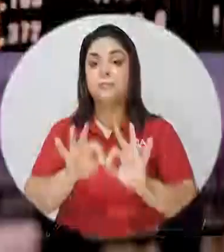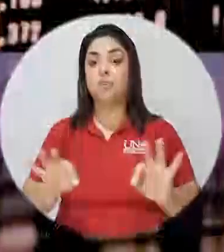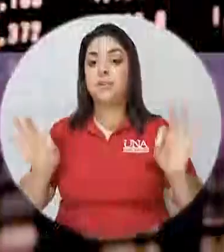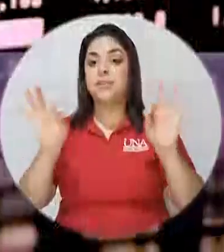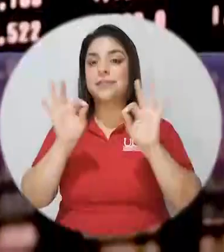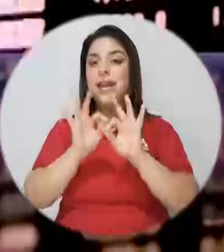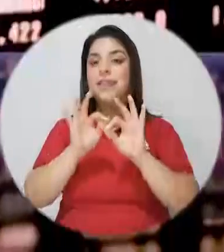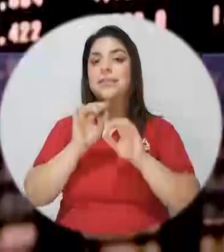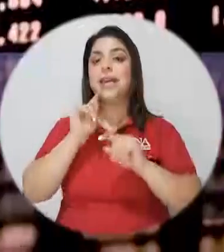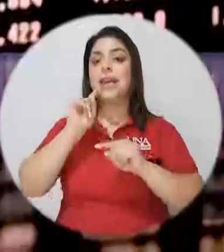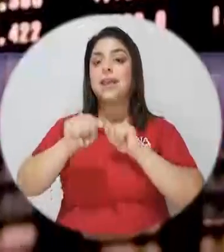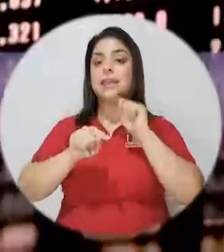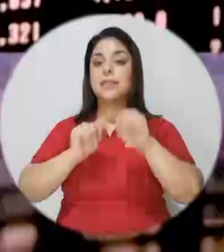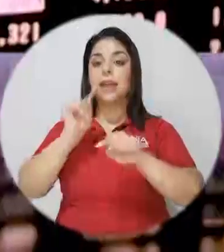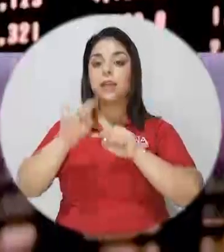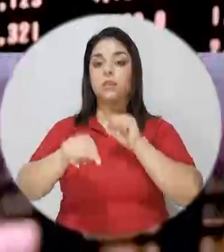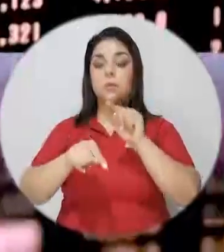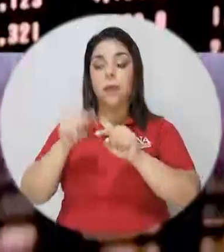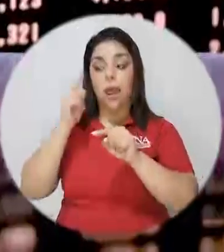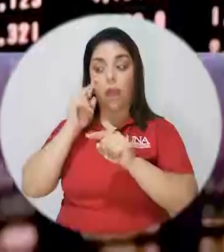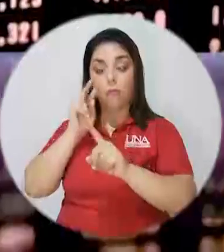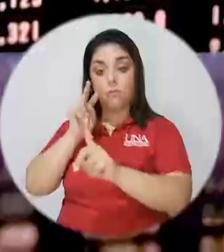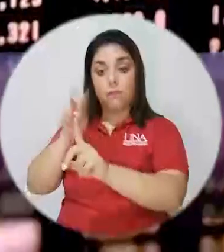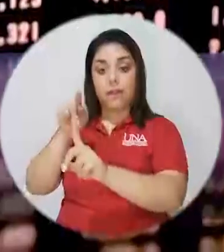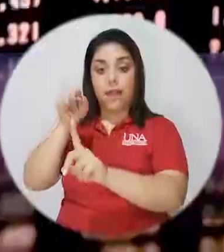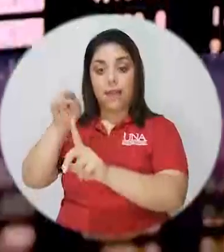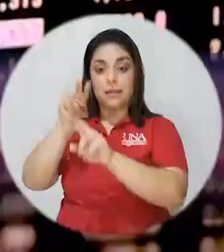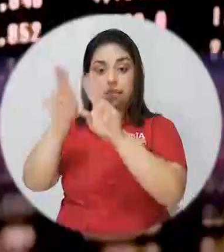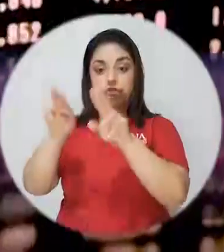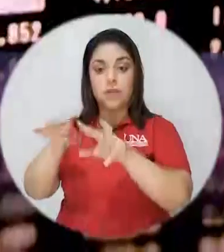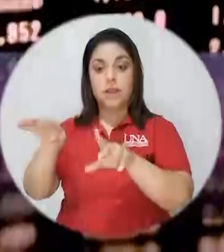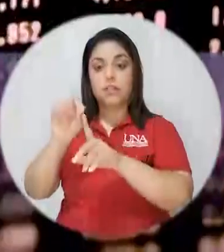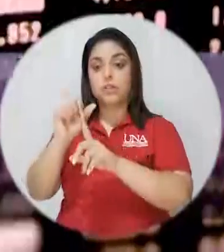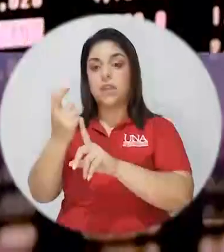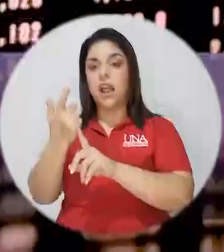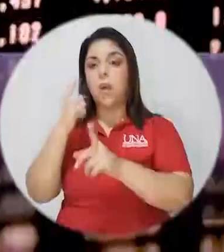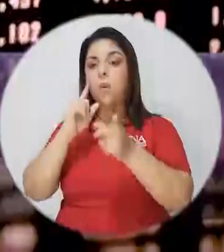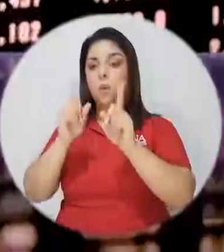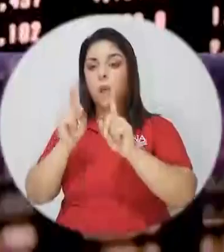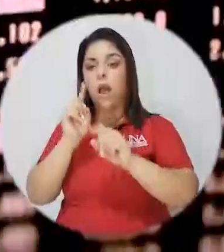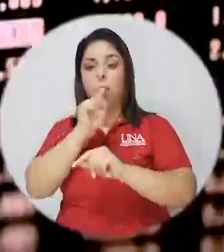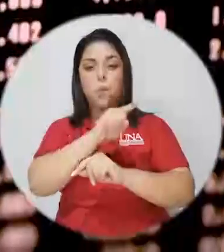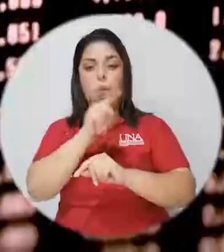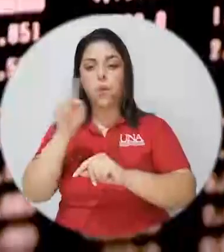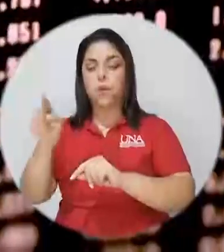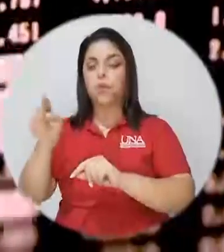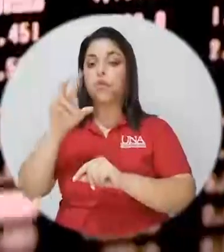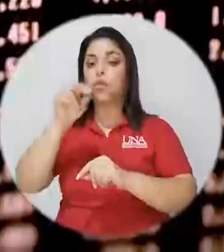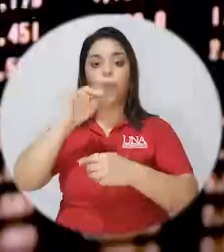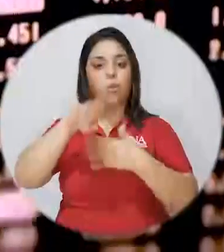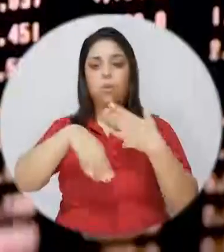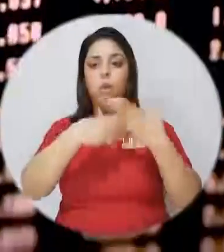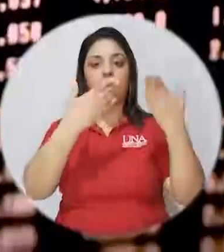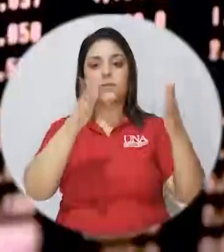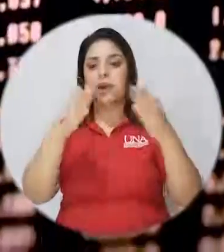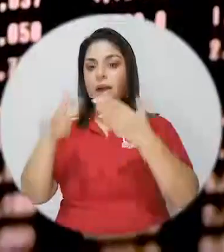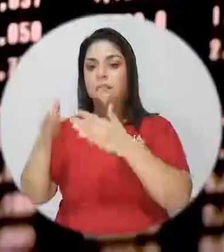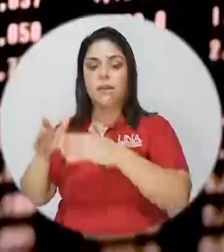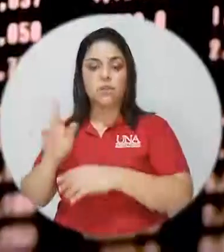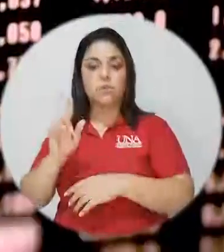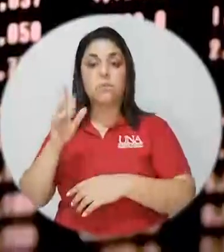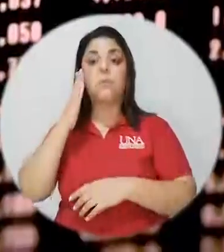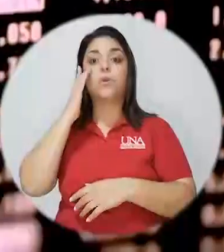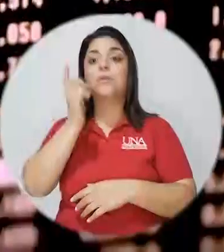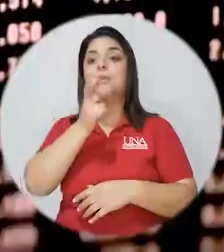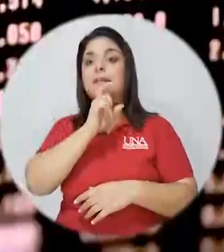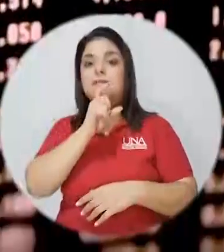los criterios de llegar a esas redes sociales, por qué llegar a ellas, porque una y no la otra, no abrirlas todas, porque